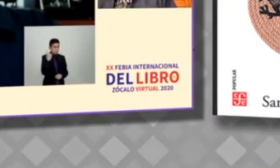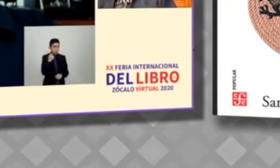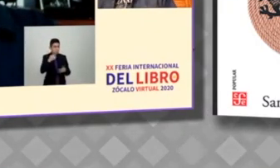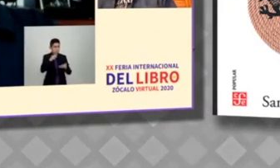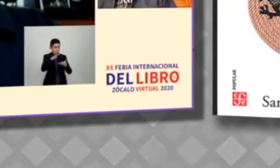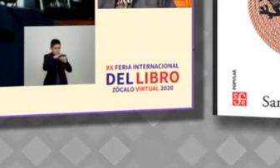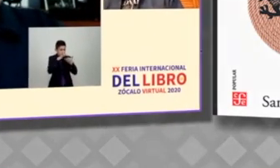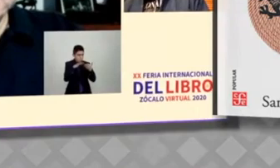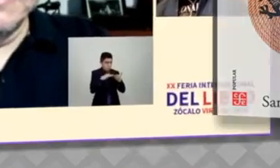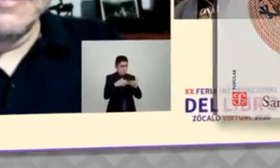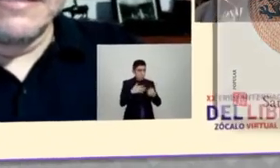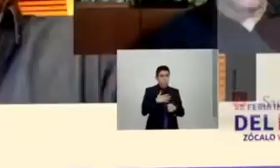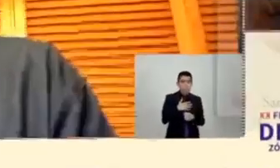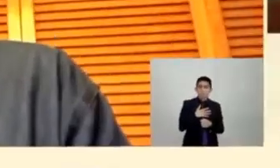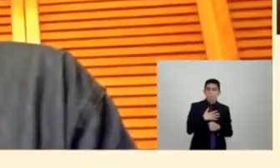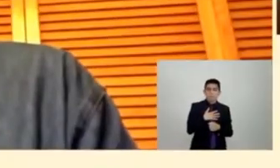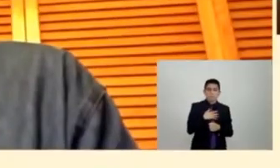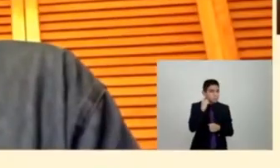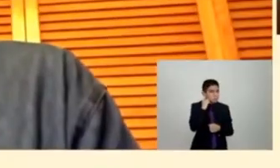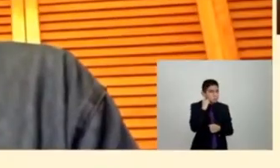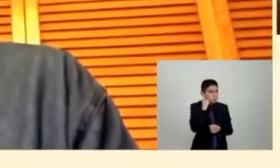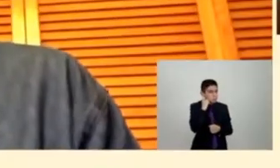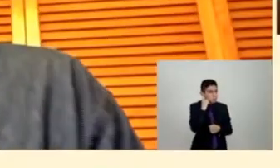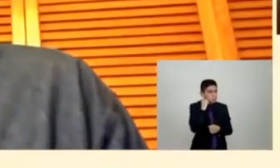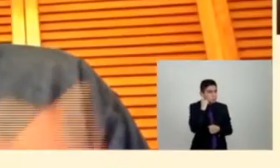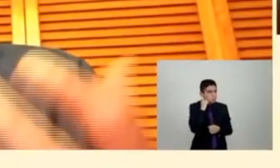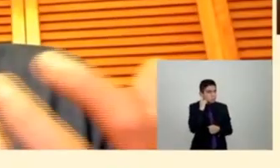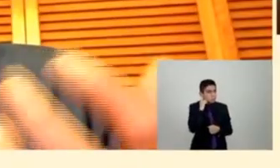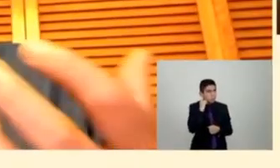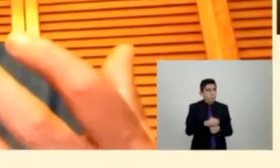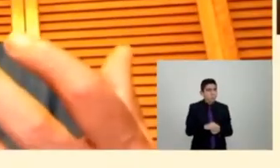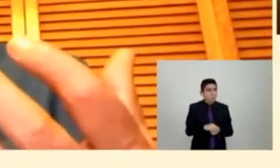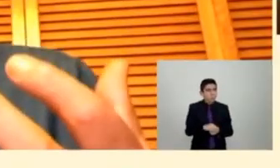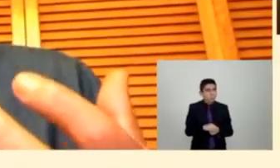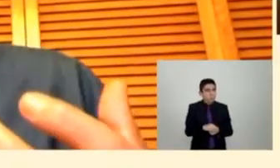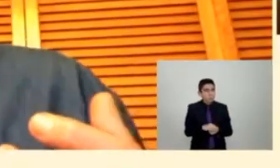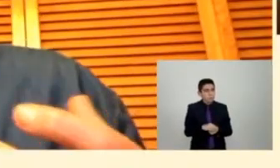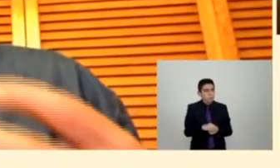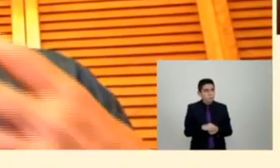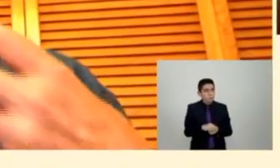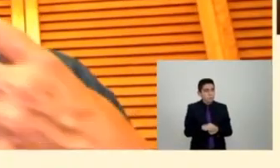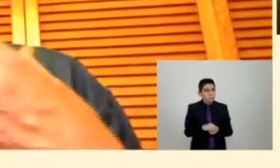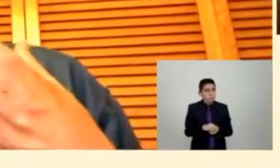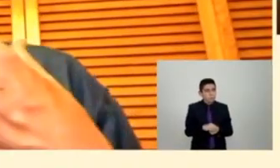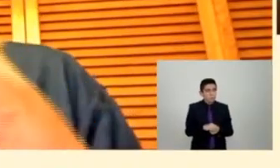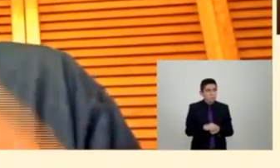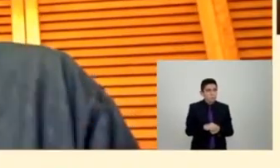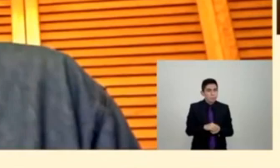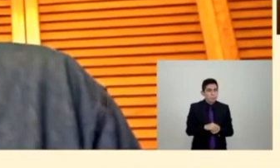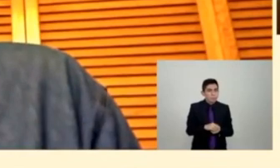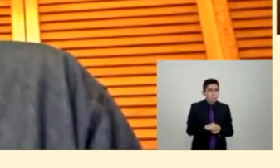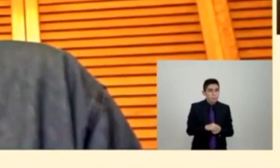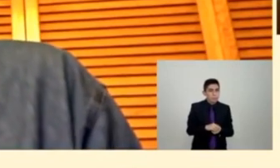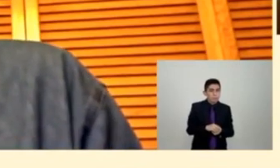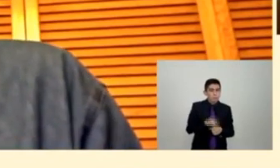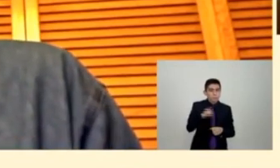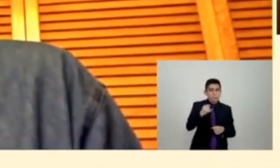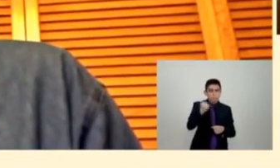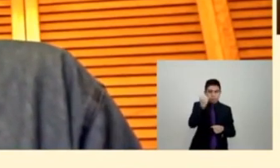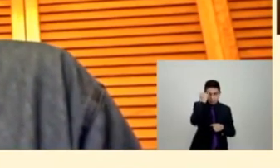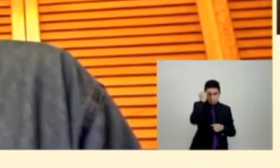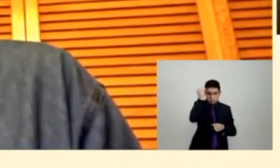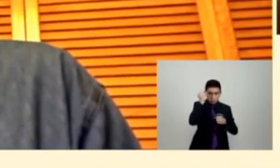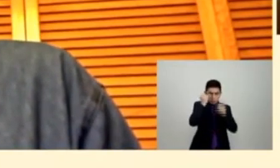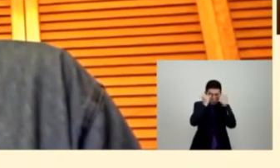habrá más penas ni olvido, de repente, Postcoloniano, claro. que es la extraordinaria imaginación que